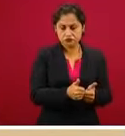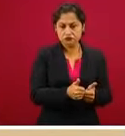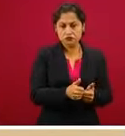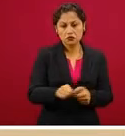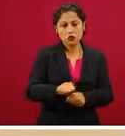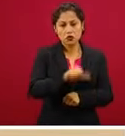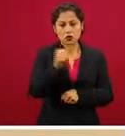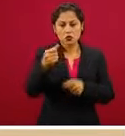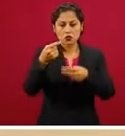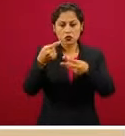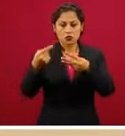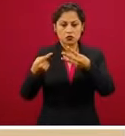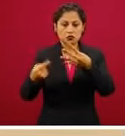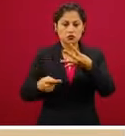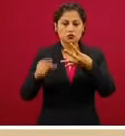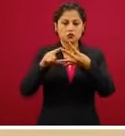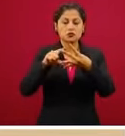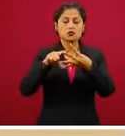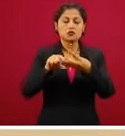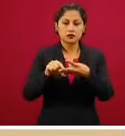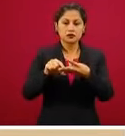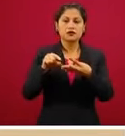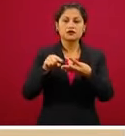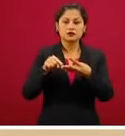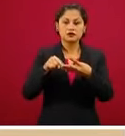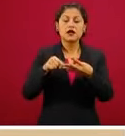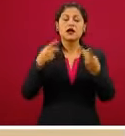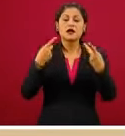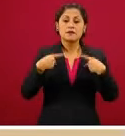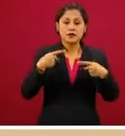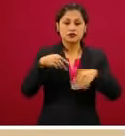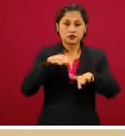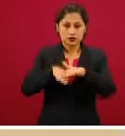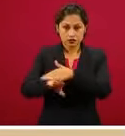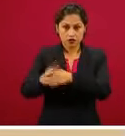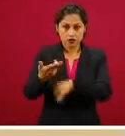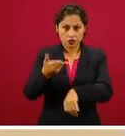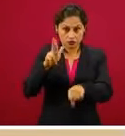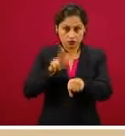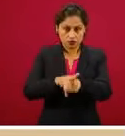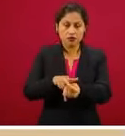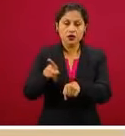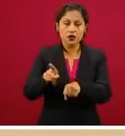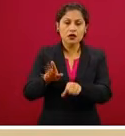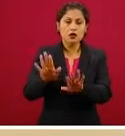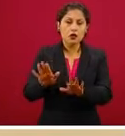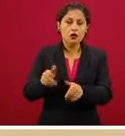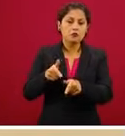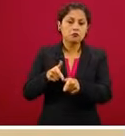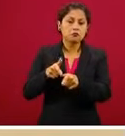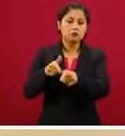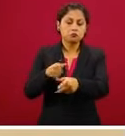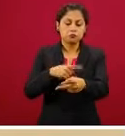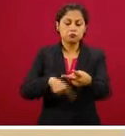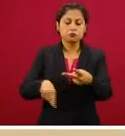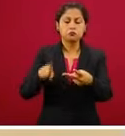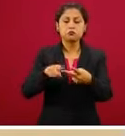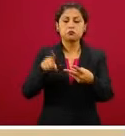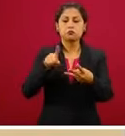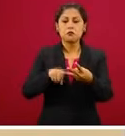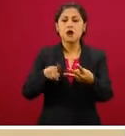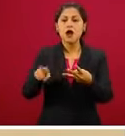3 niveles de la condición de pacientes hospitalizados, estables, graves y los intubados, que son los más